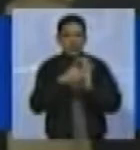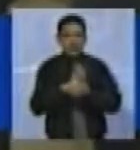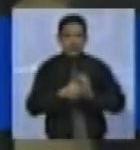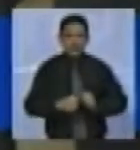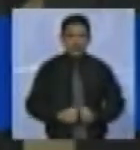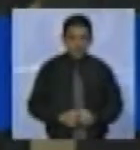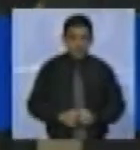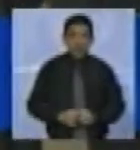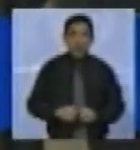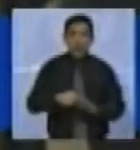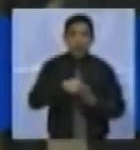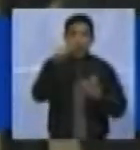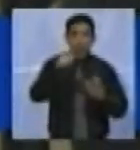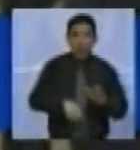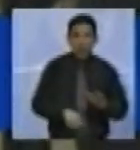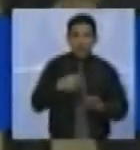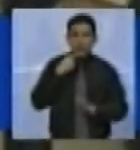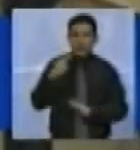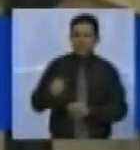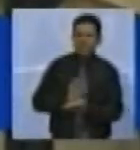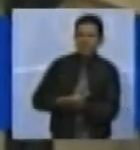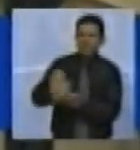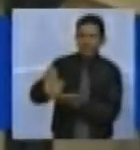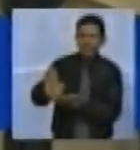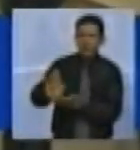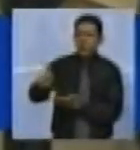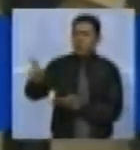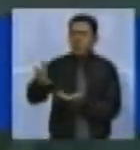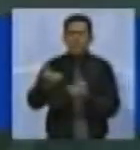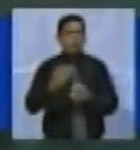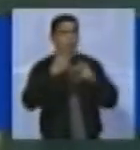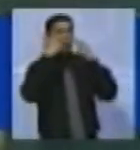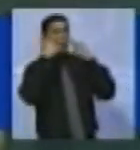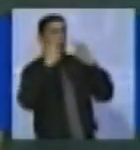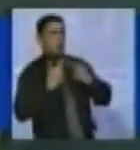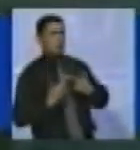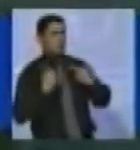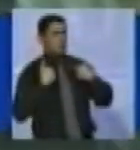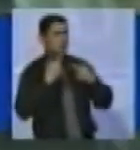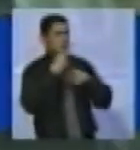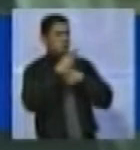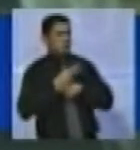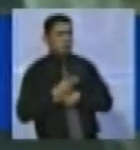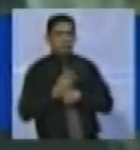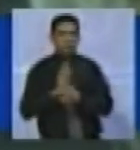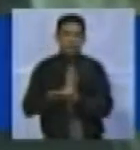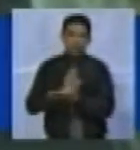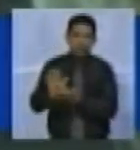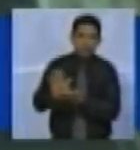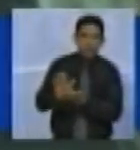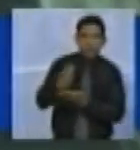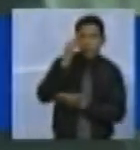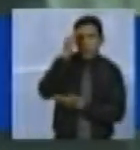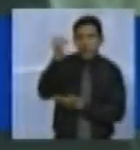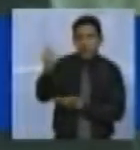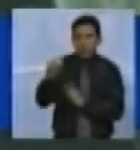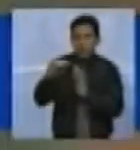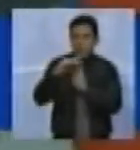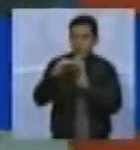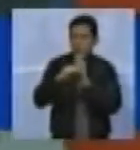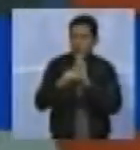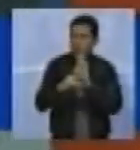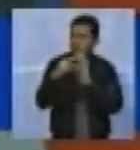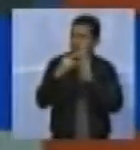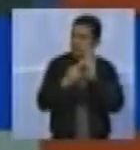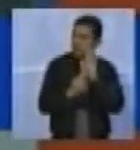Karina Martínez emitió su sentencia y rechazó la acción de protección planteada por Julian Assange. De esta manera, el protocolo impuesto por Ecuador que regula